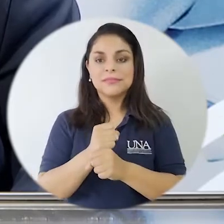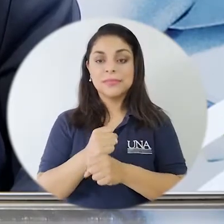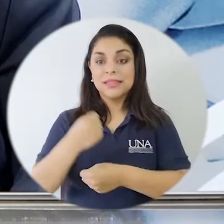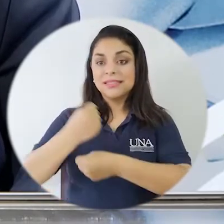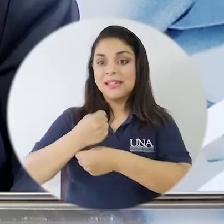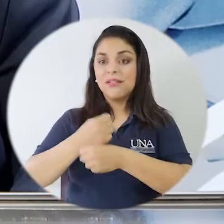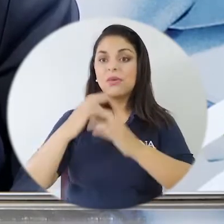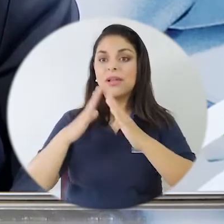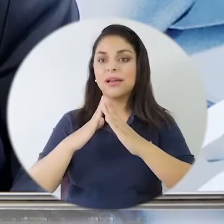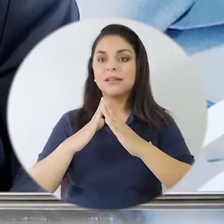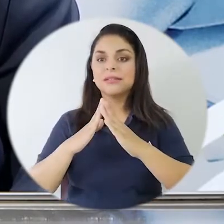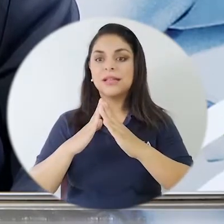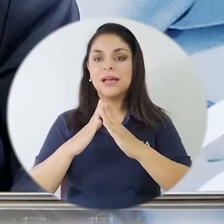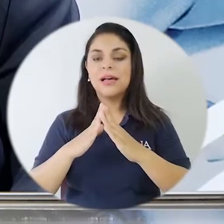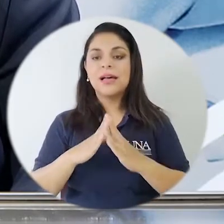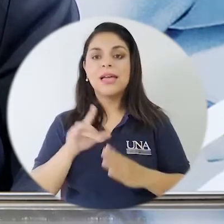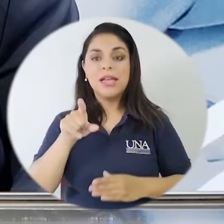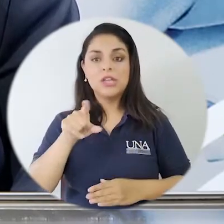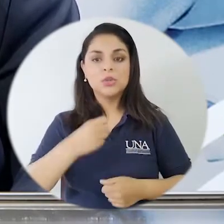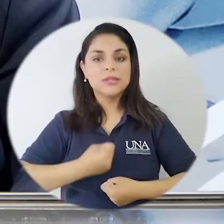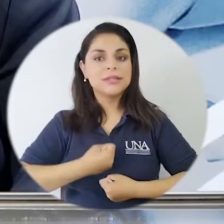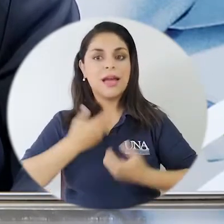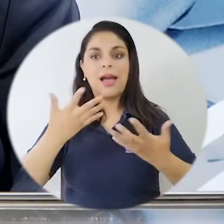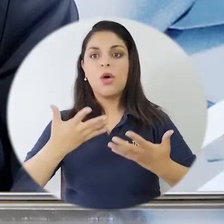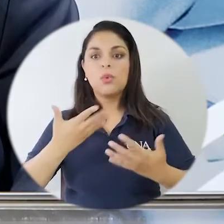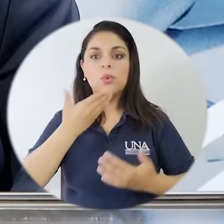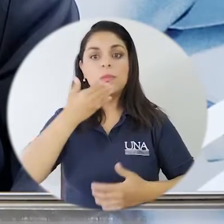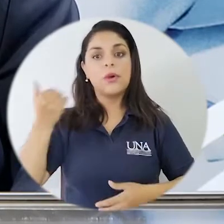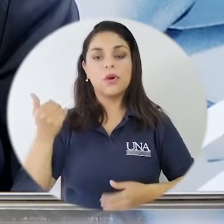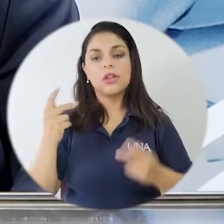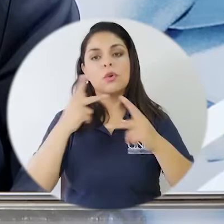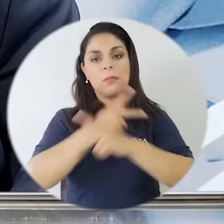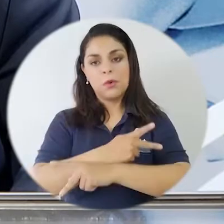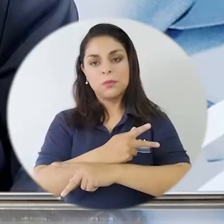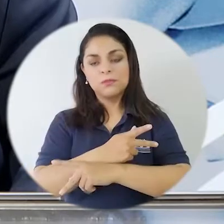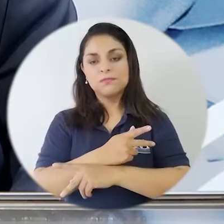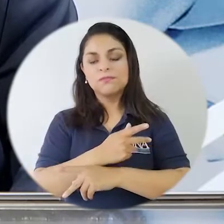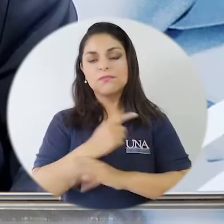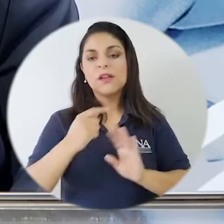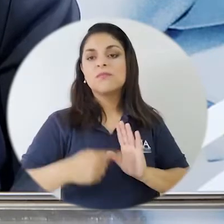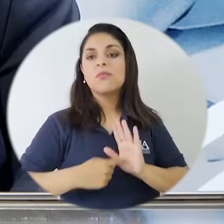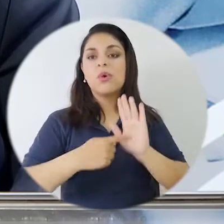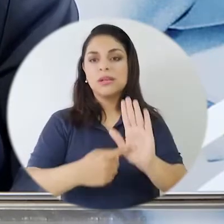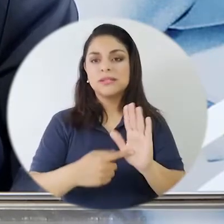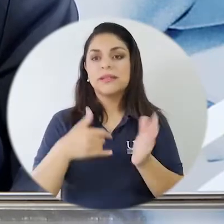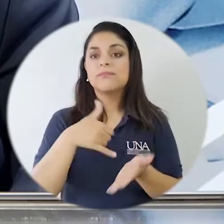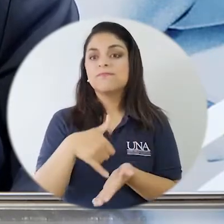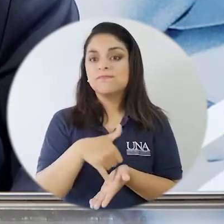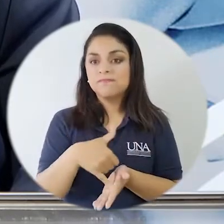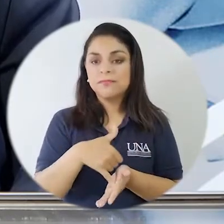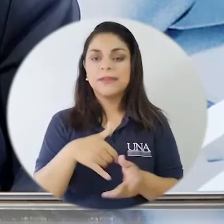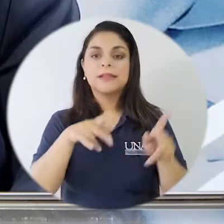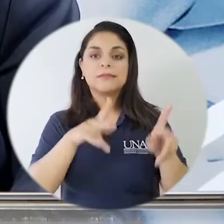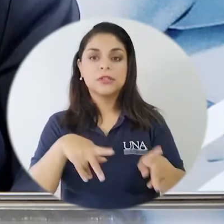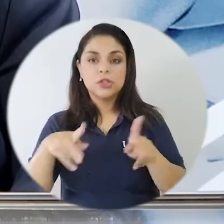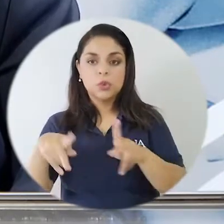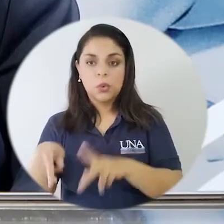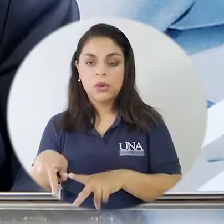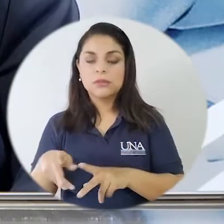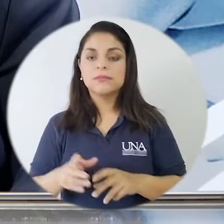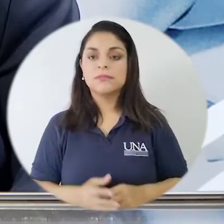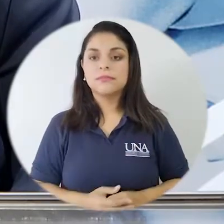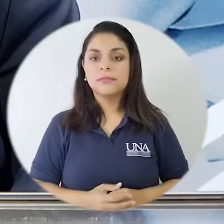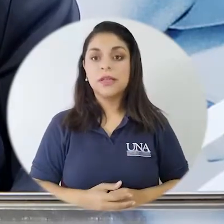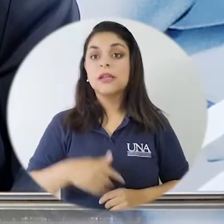laboral. El teletrabajo ha sacado también laboralmente lo mejor y lo peor de nosotros. Ha evidenciado vulnerabilidades. Muchas de